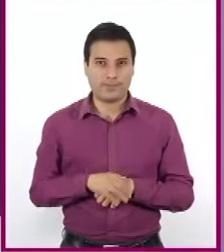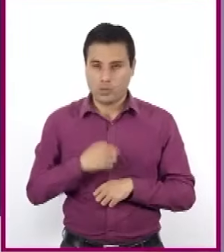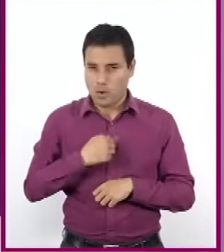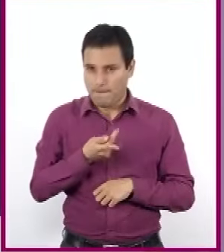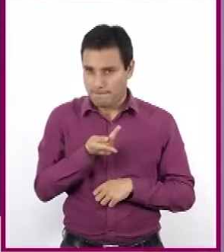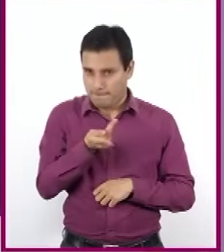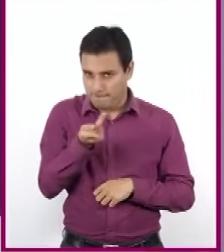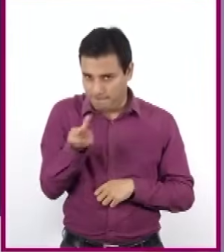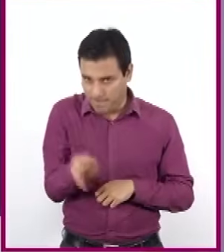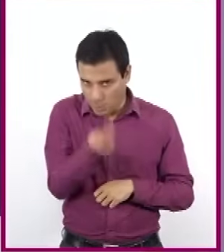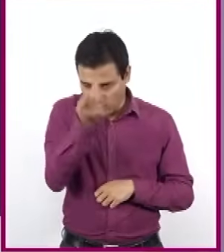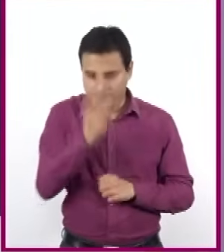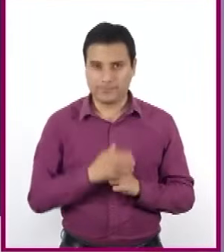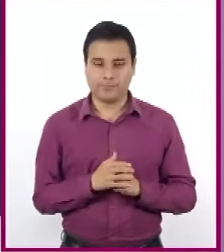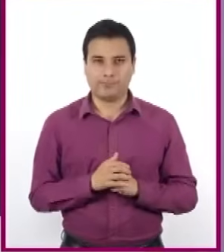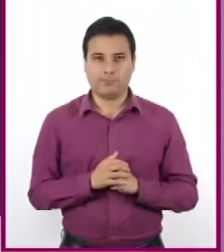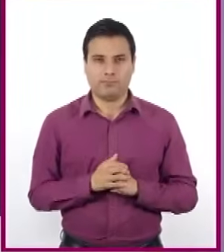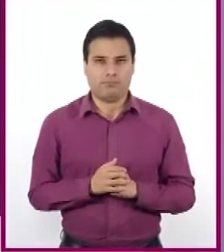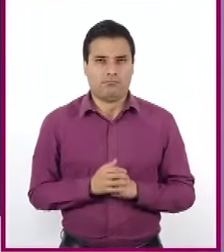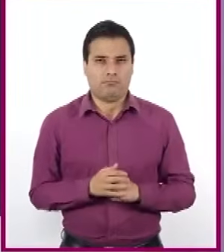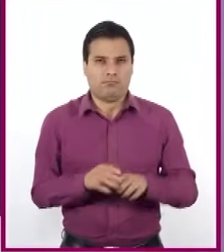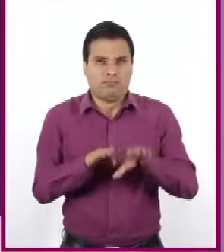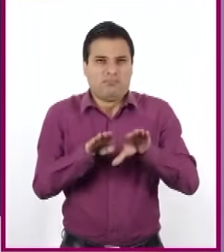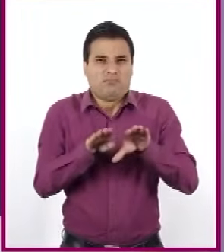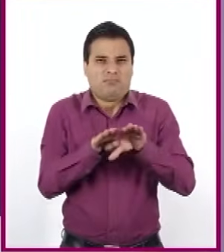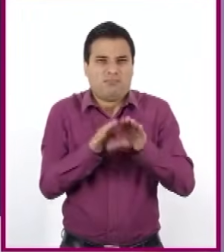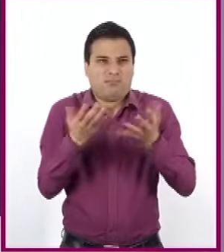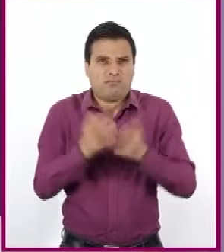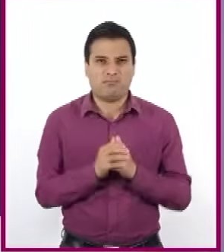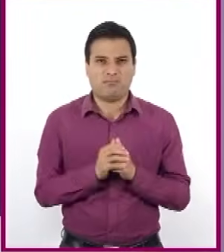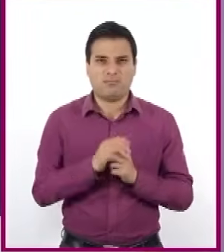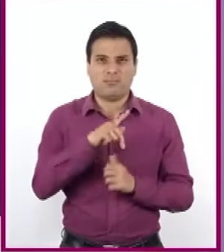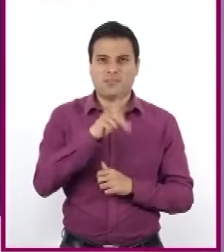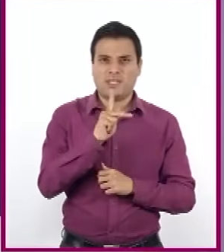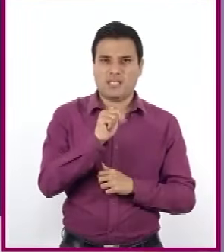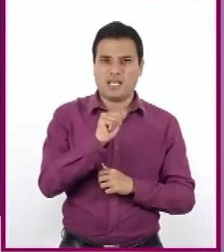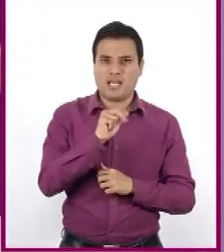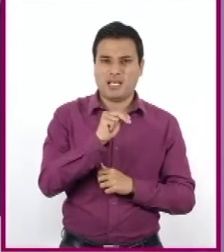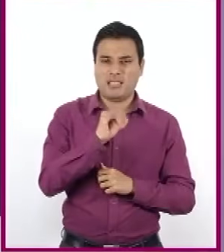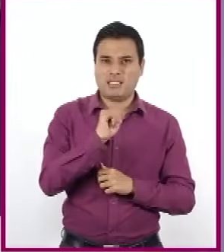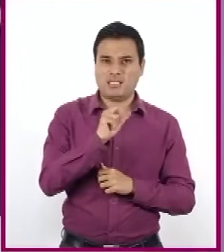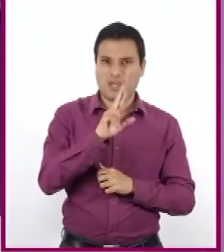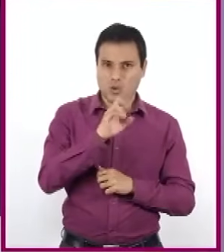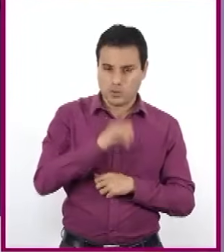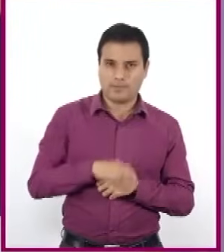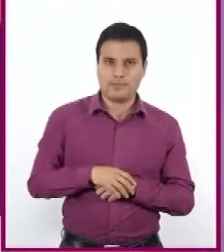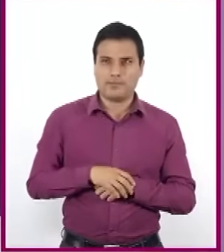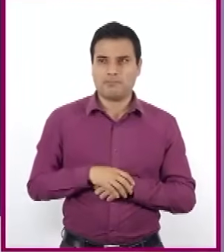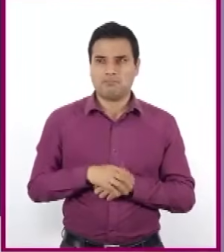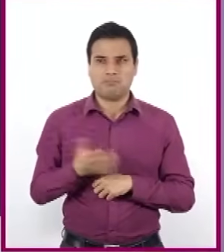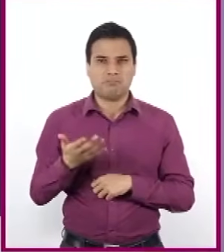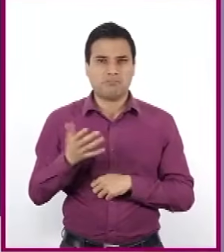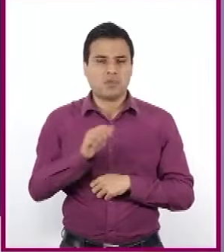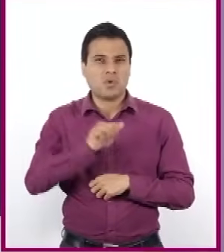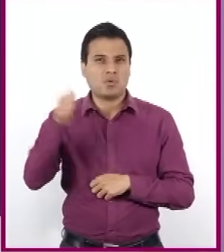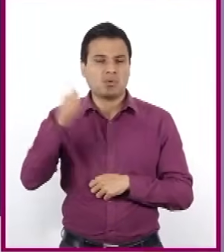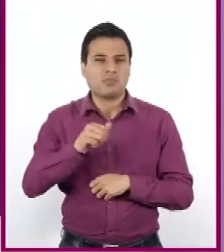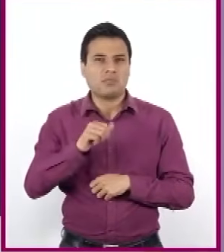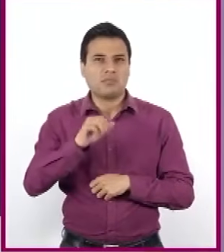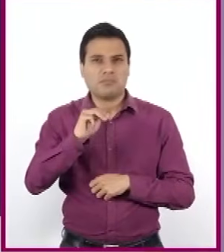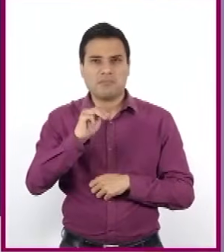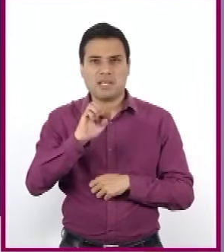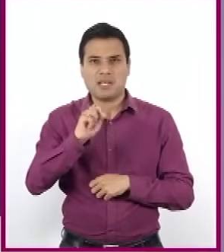pregunta es, ¿cómo se enteraron Canízaro y Mendeleev, que vivían en Italia y en Rusia